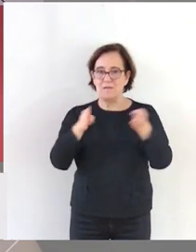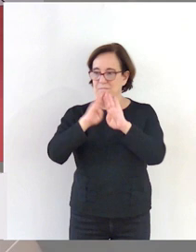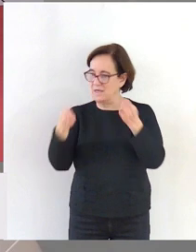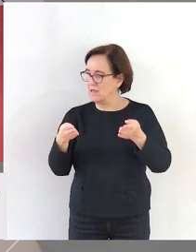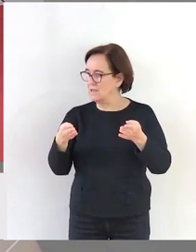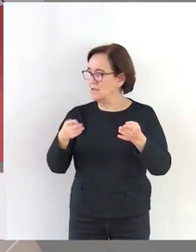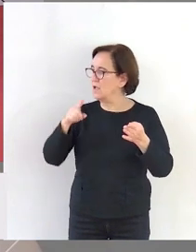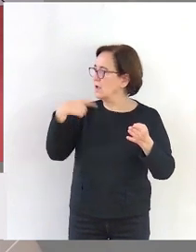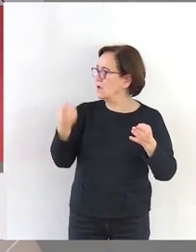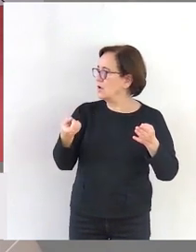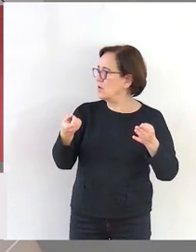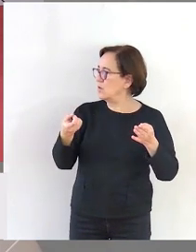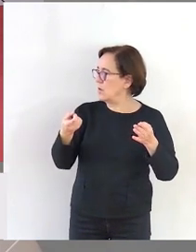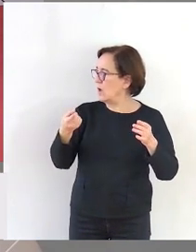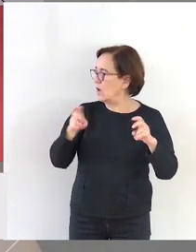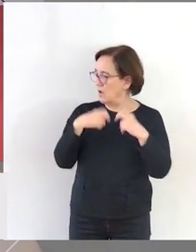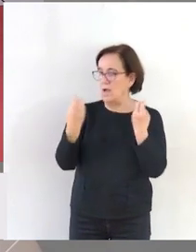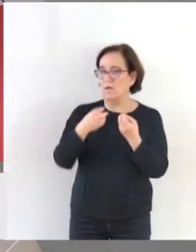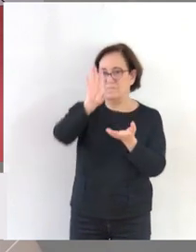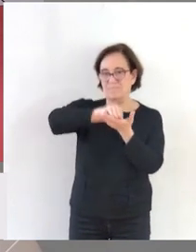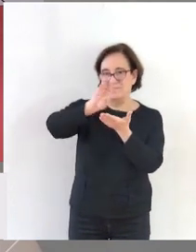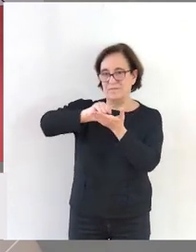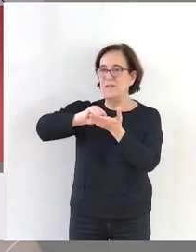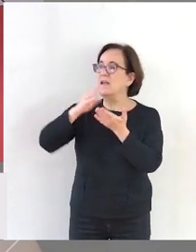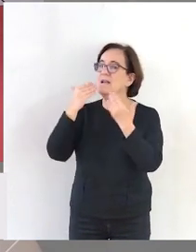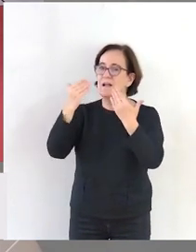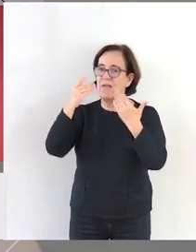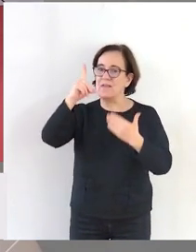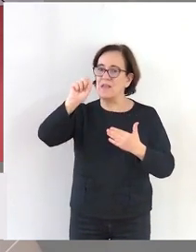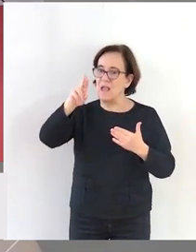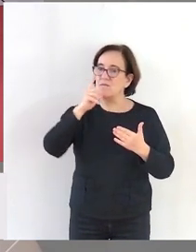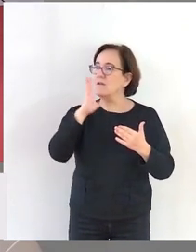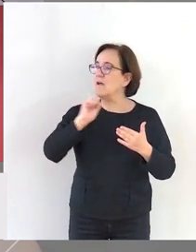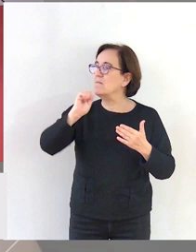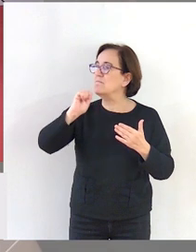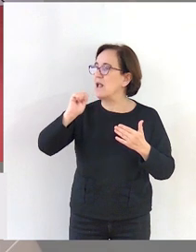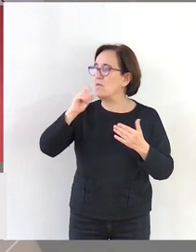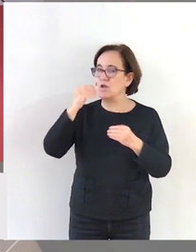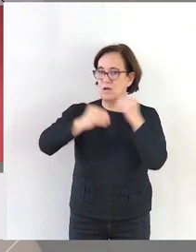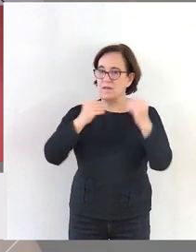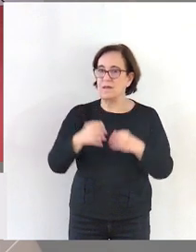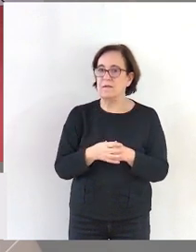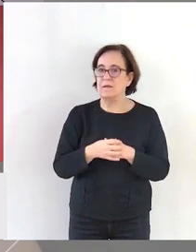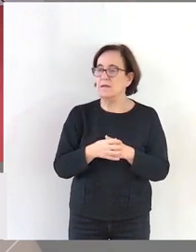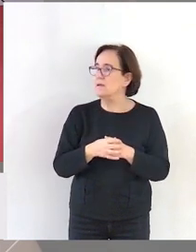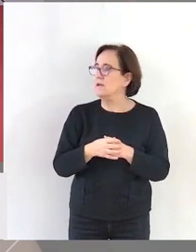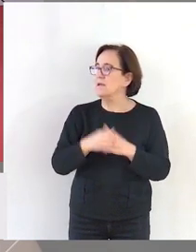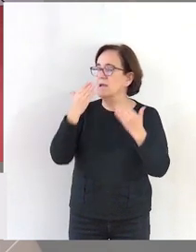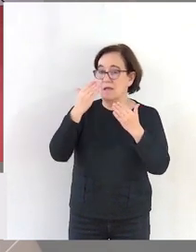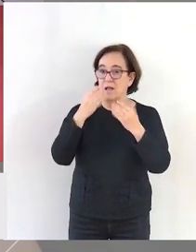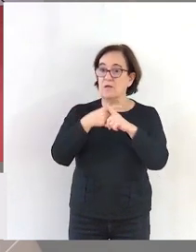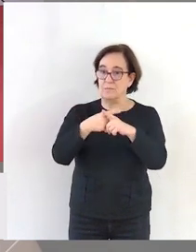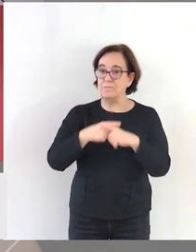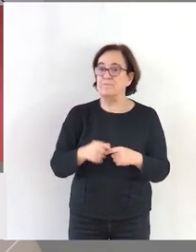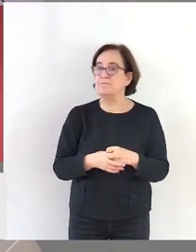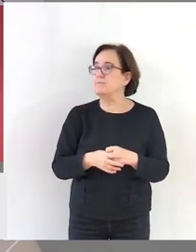luego Bueno pues podremos tener recogido de manera gráfica Así que gracias Laura es una belleza lo que estás haciendo eh Gracias por compartir